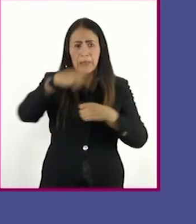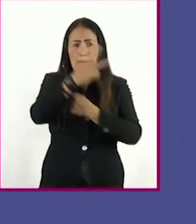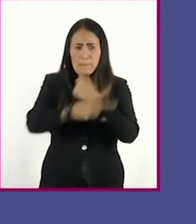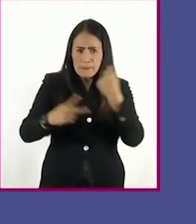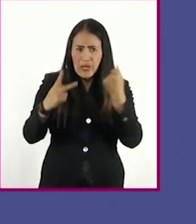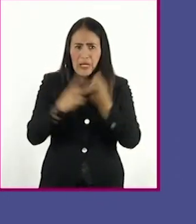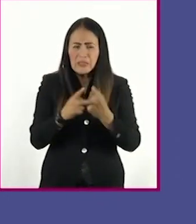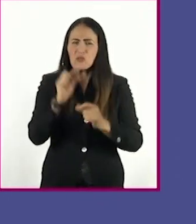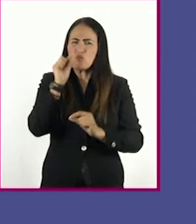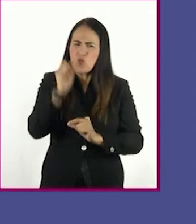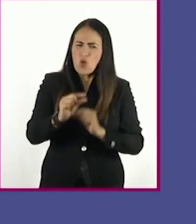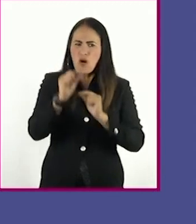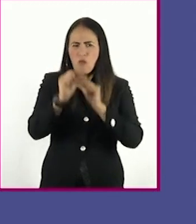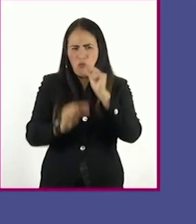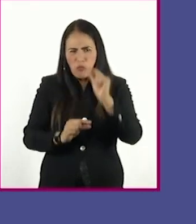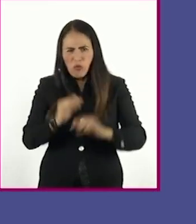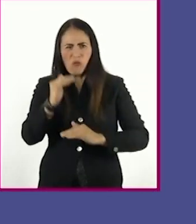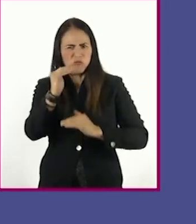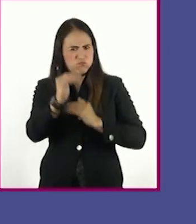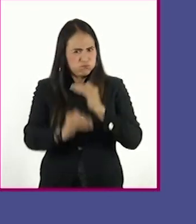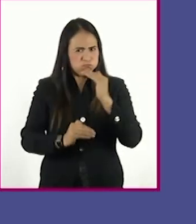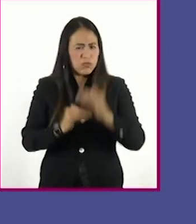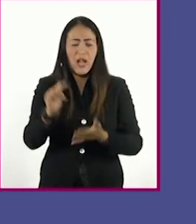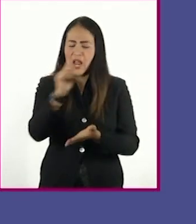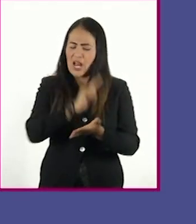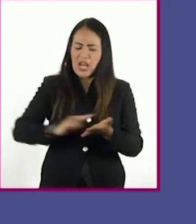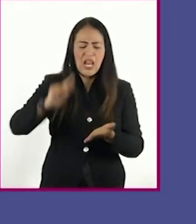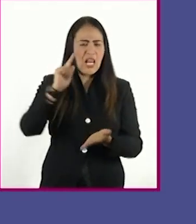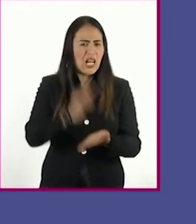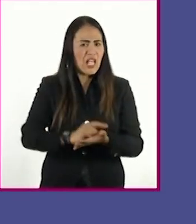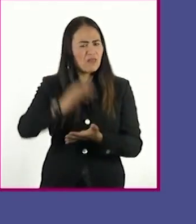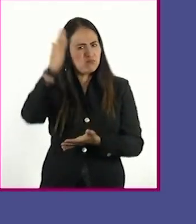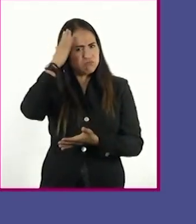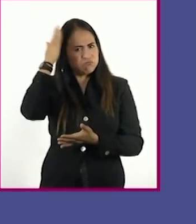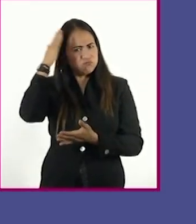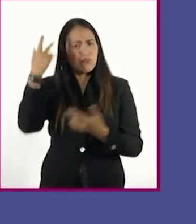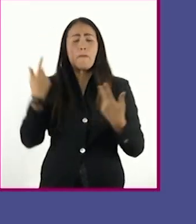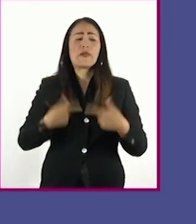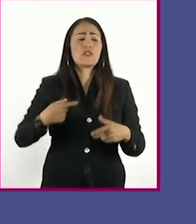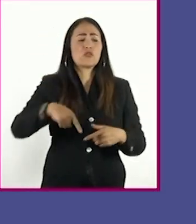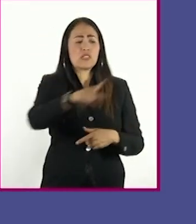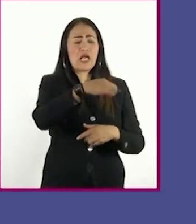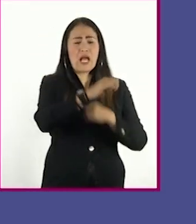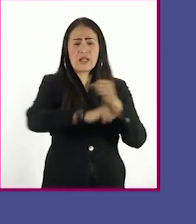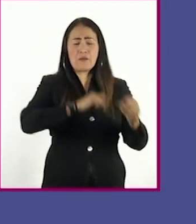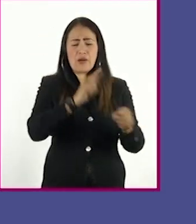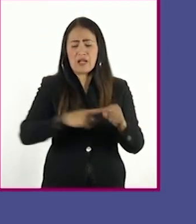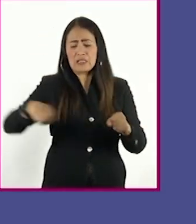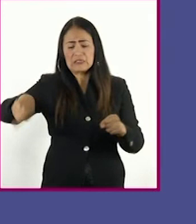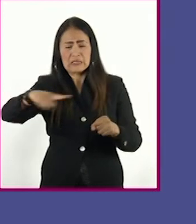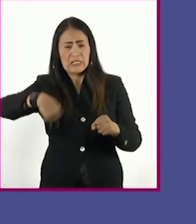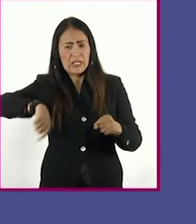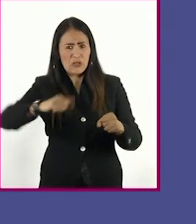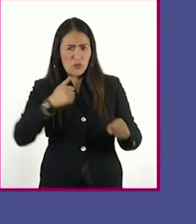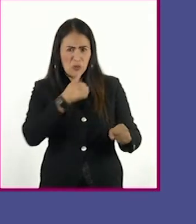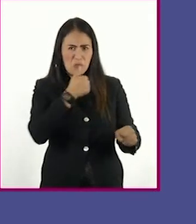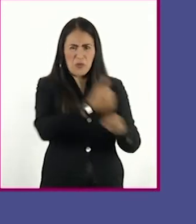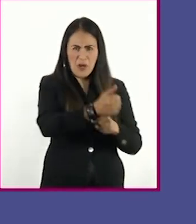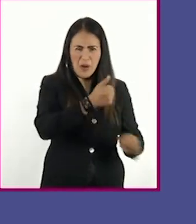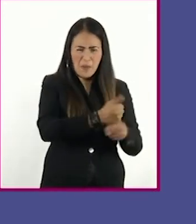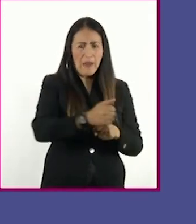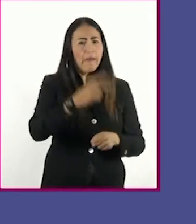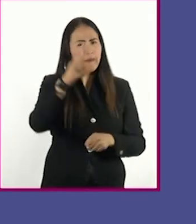paso más contundente, que contemos con una ley general para que se persiga a quienes maltratan a los animales y se les sancione de